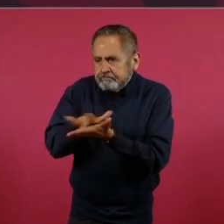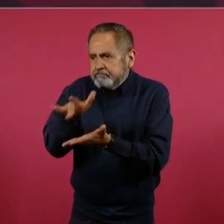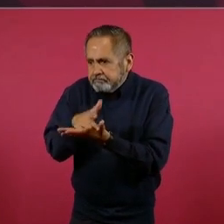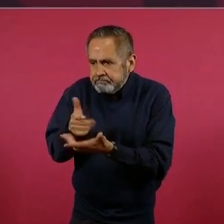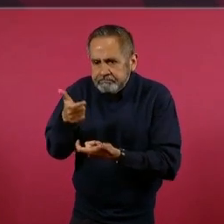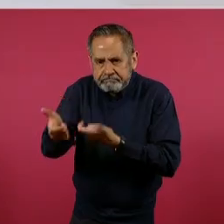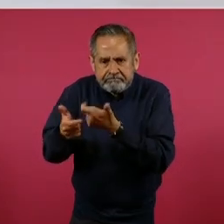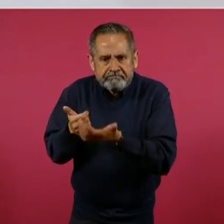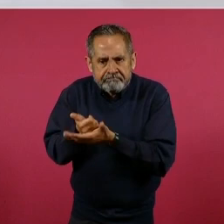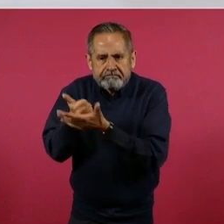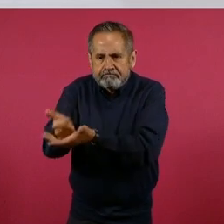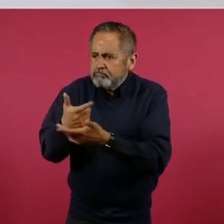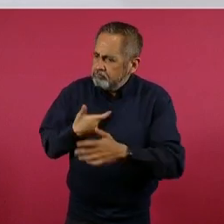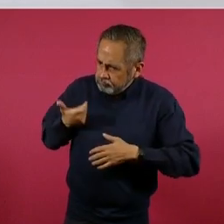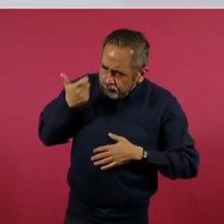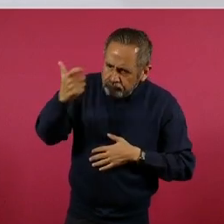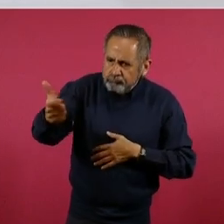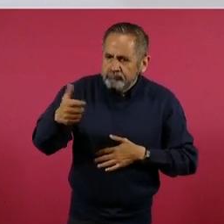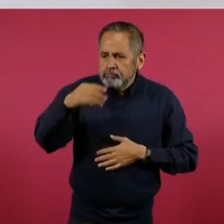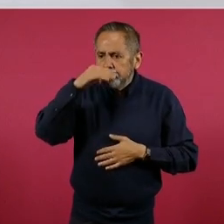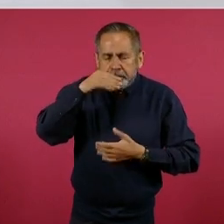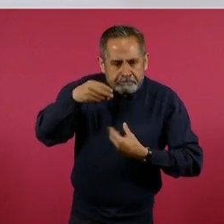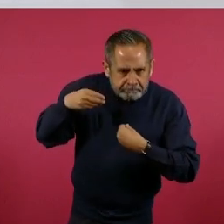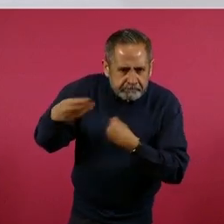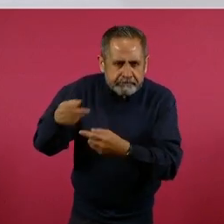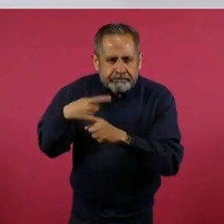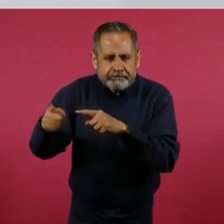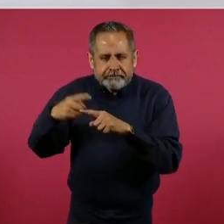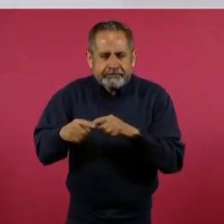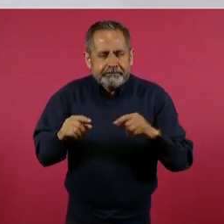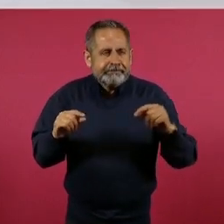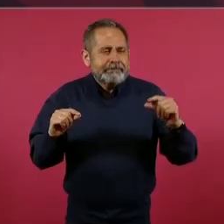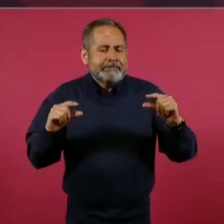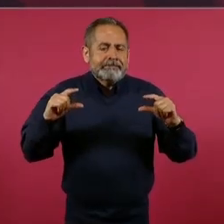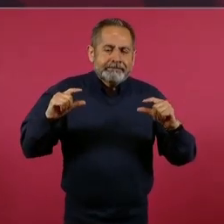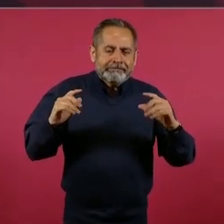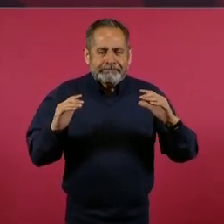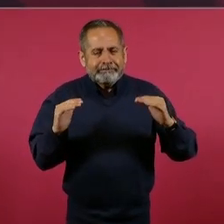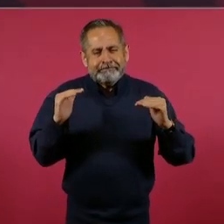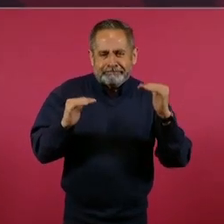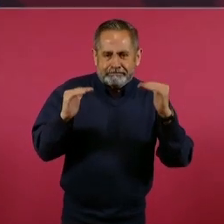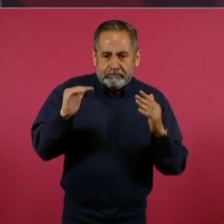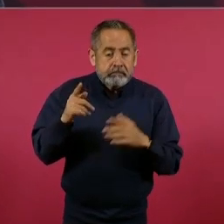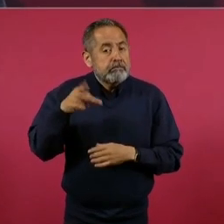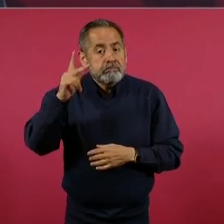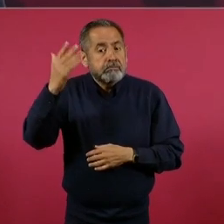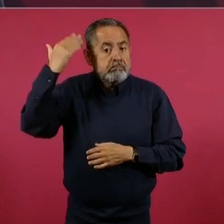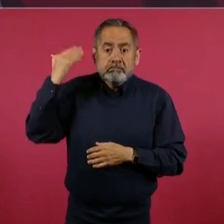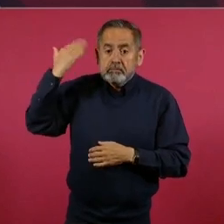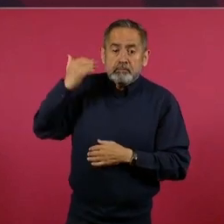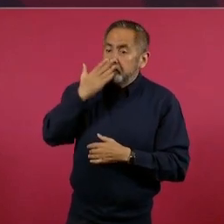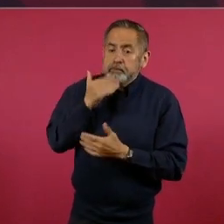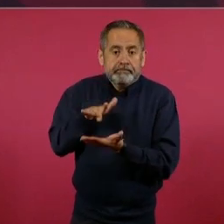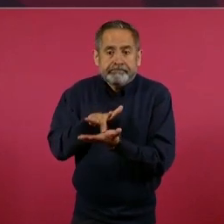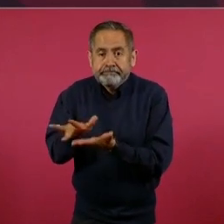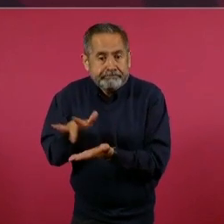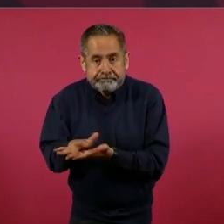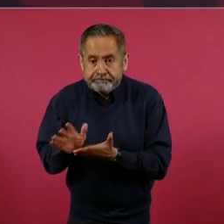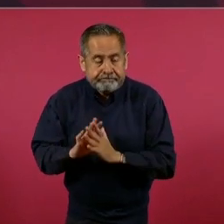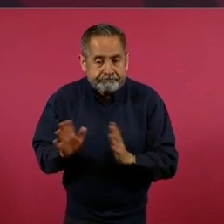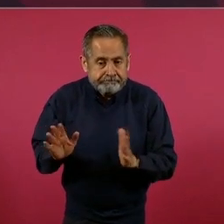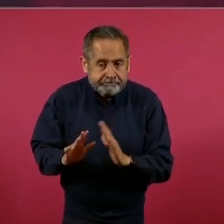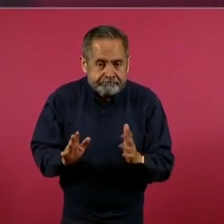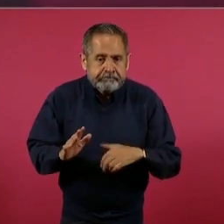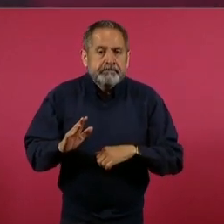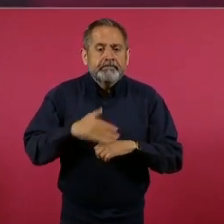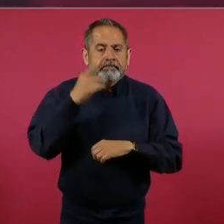a pequeños productores, pero en general no había apoyo, porque